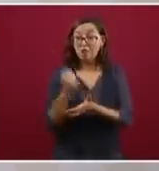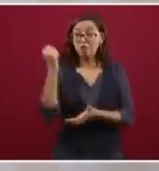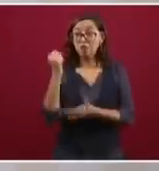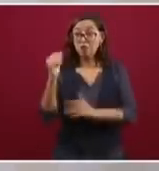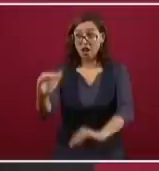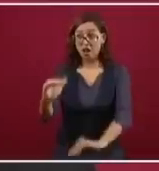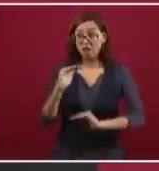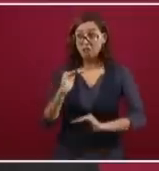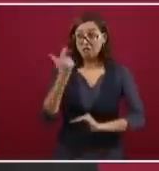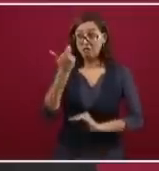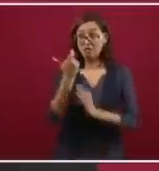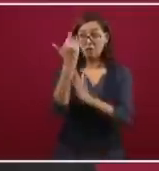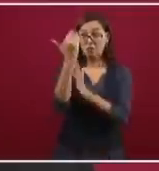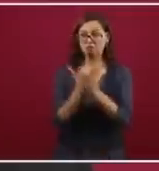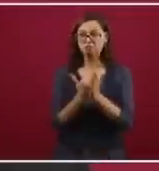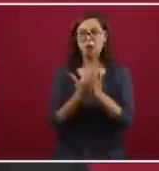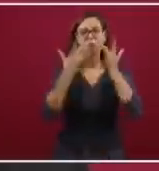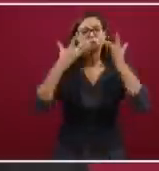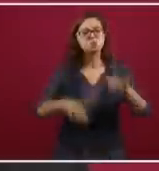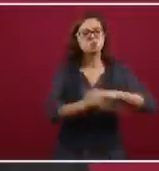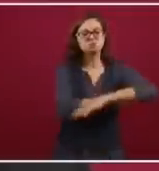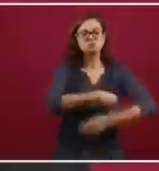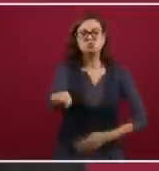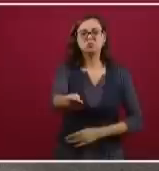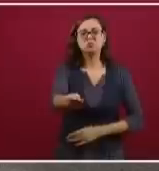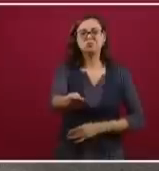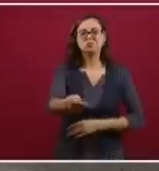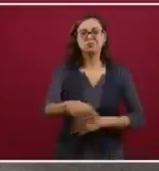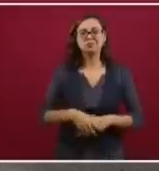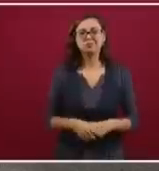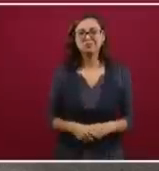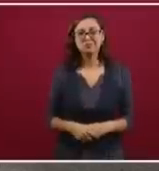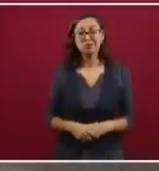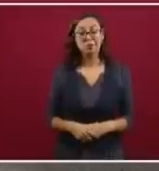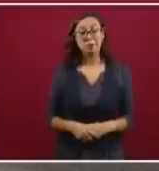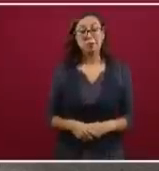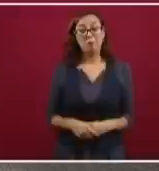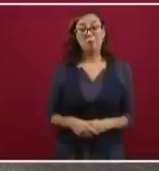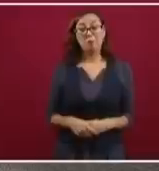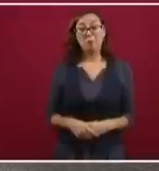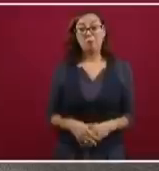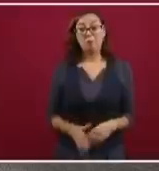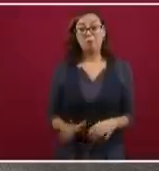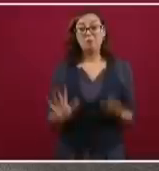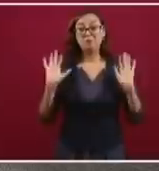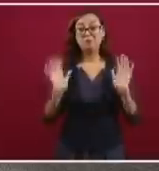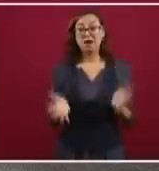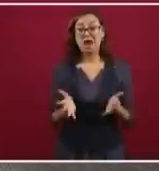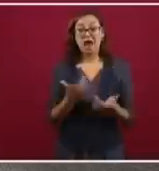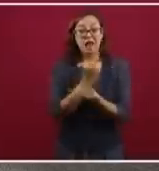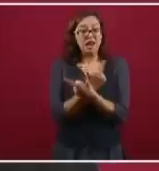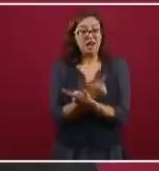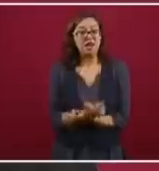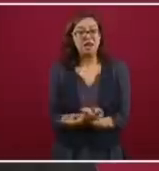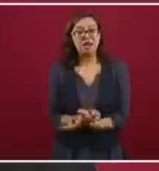limitación, presentaban su renuncia, quedan en libertad.